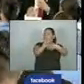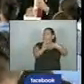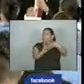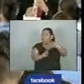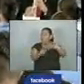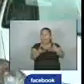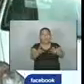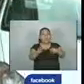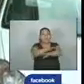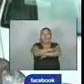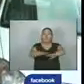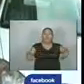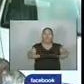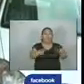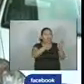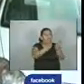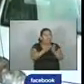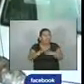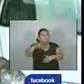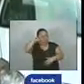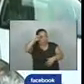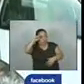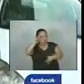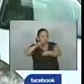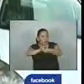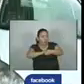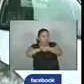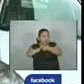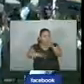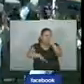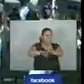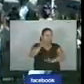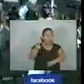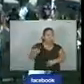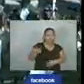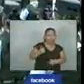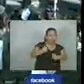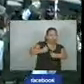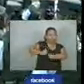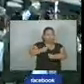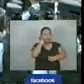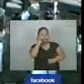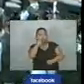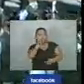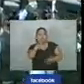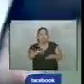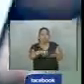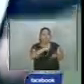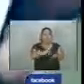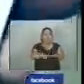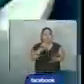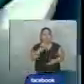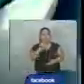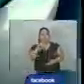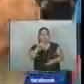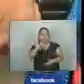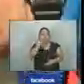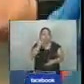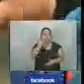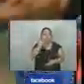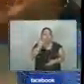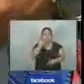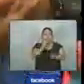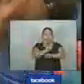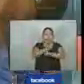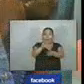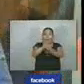con el flagelo bajo múltiples acciones en conjunto, como aumentar el número de efectivos policiales, cancelación de números SIM o email de celulares y limitar la